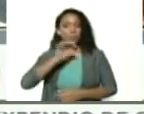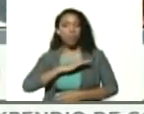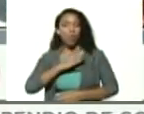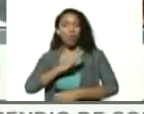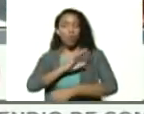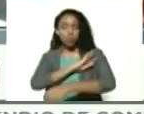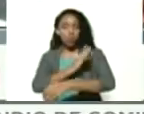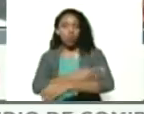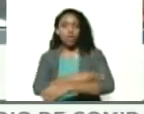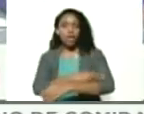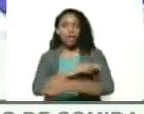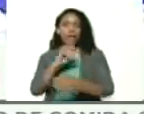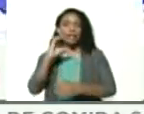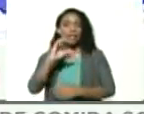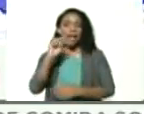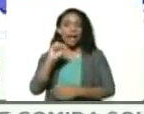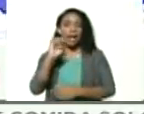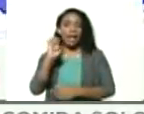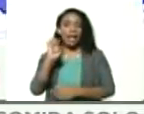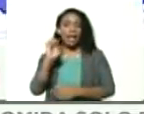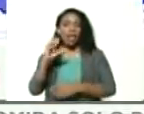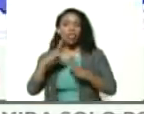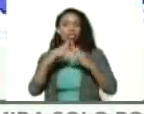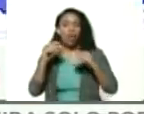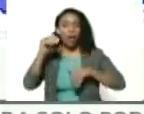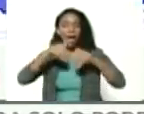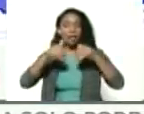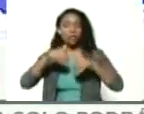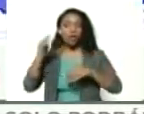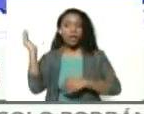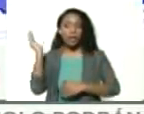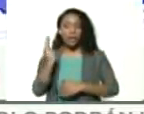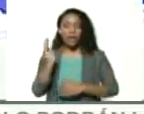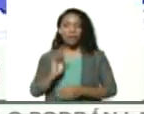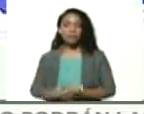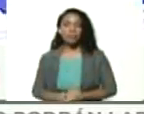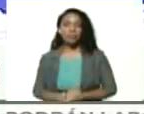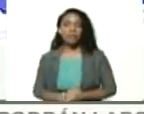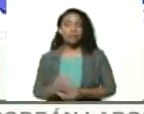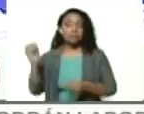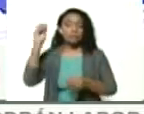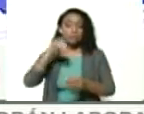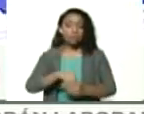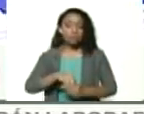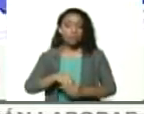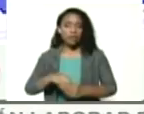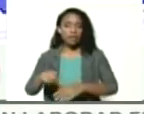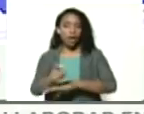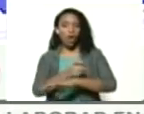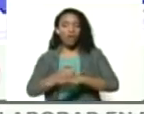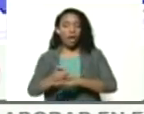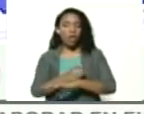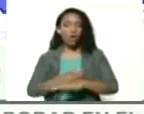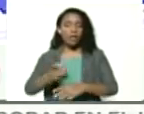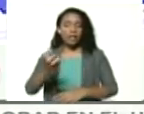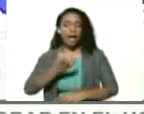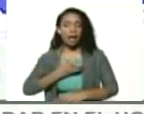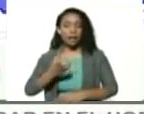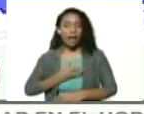Nacional Electoral para dirigir todas las elecciones que vienen, incluyendo las elecciones de gobernadores,